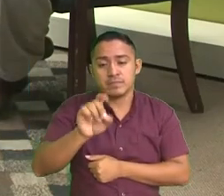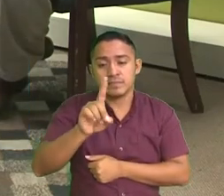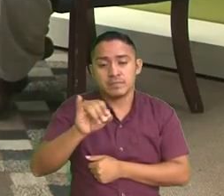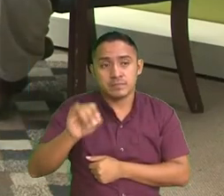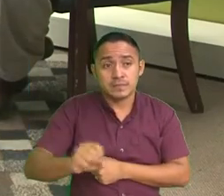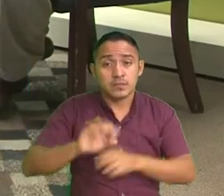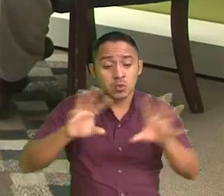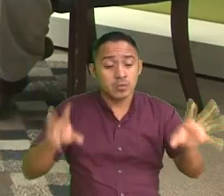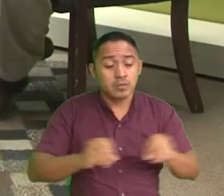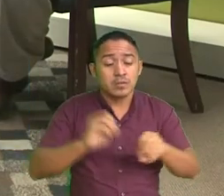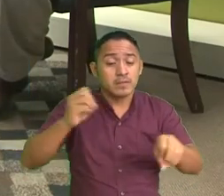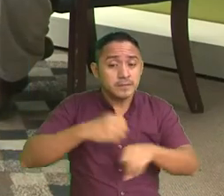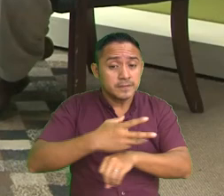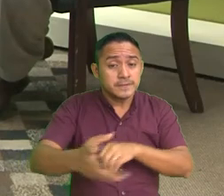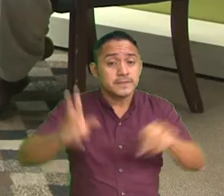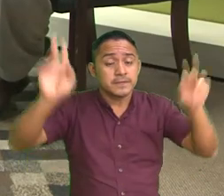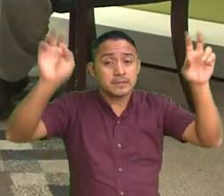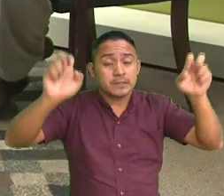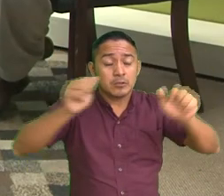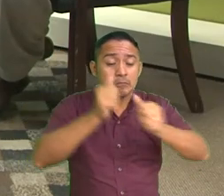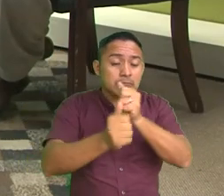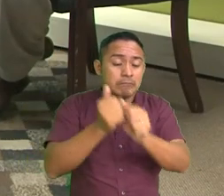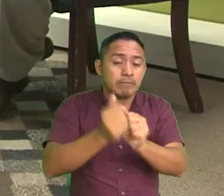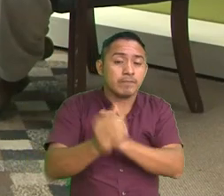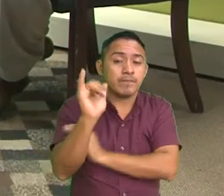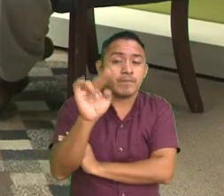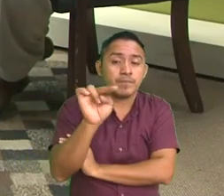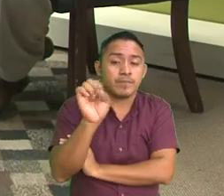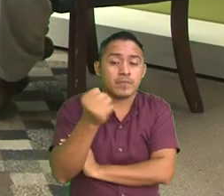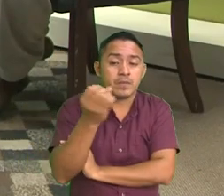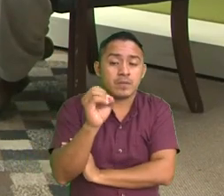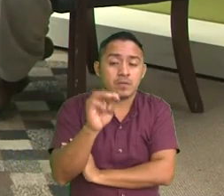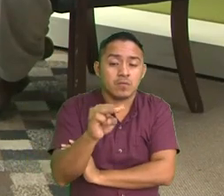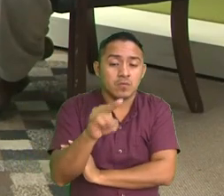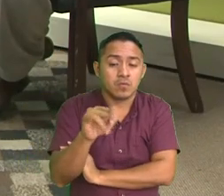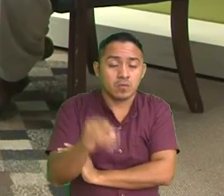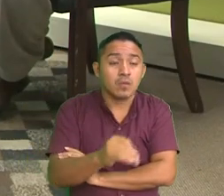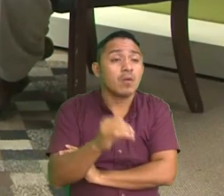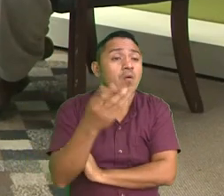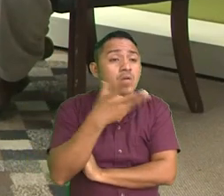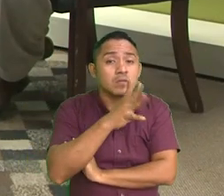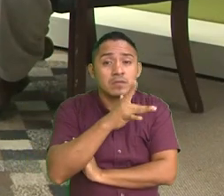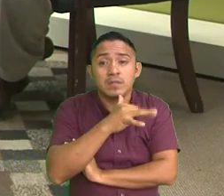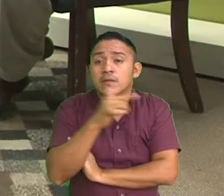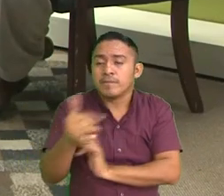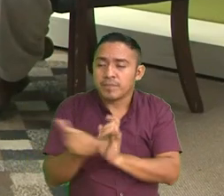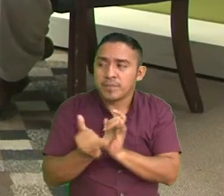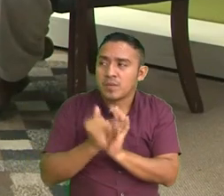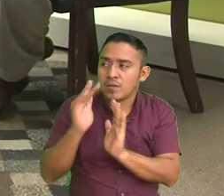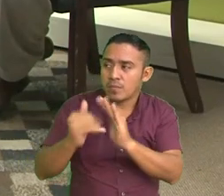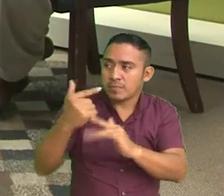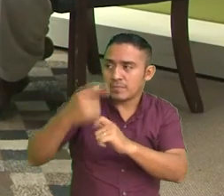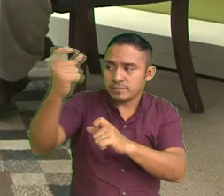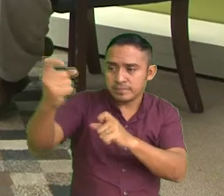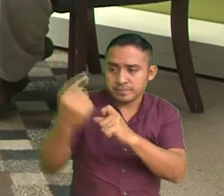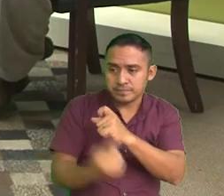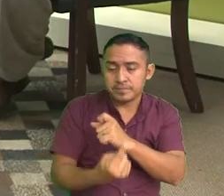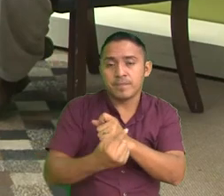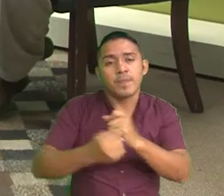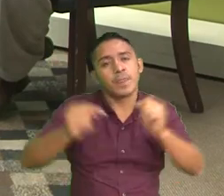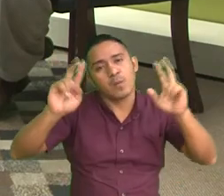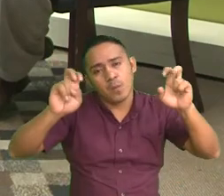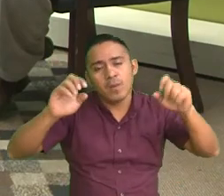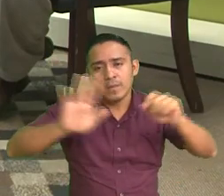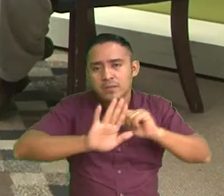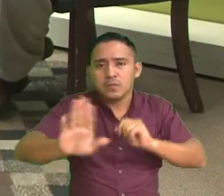todos estos consejos referentes al insomnio en los adolescentes. Esperamos tenerlo de nuevo también para seguir hablando de estos temas